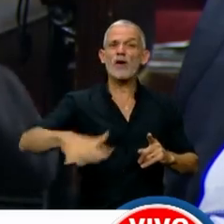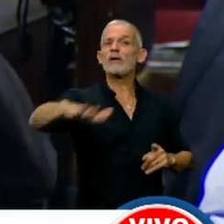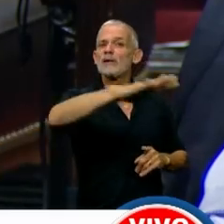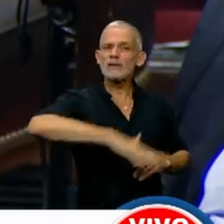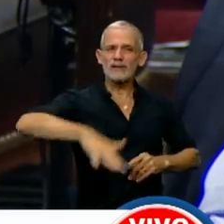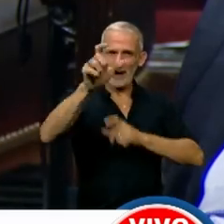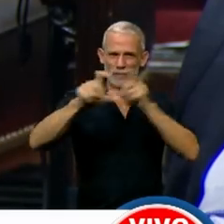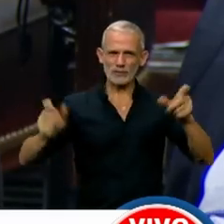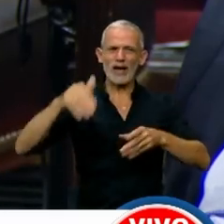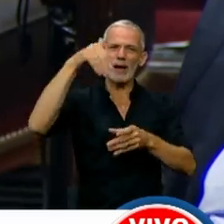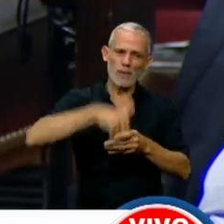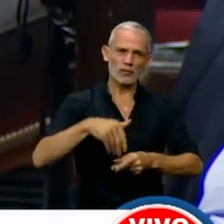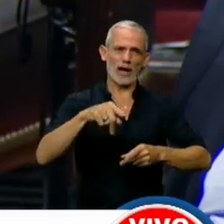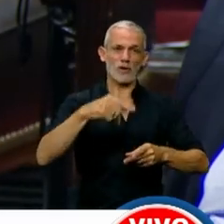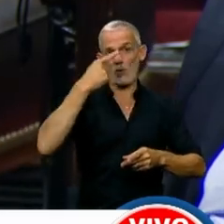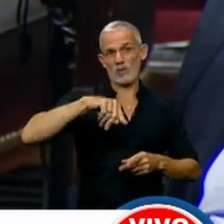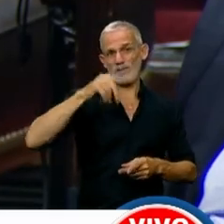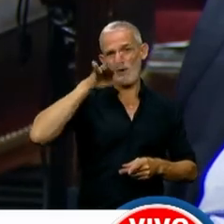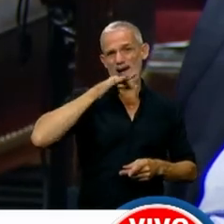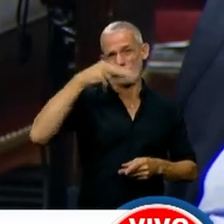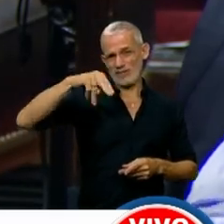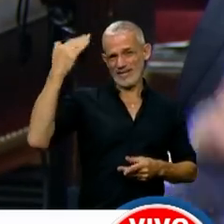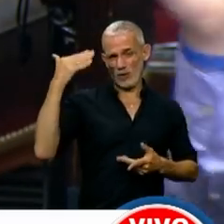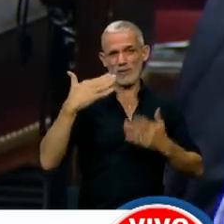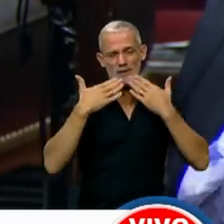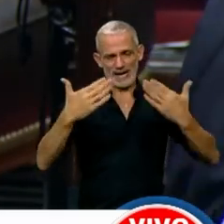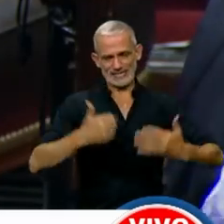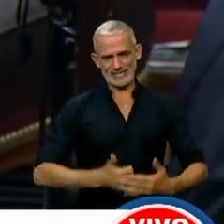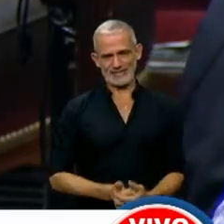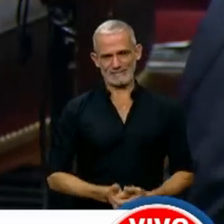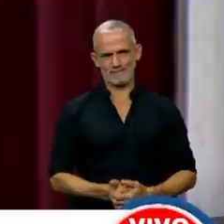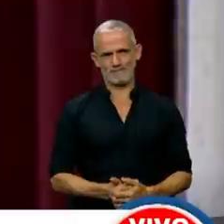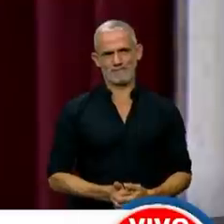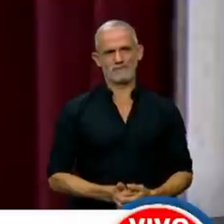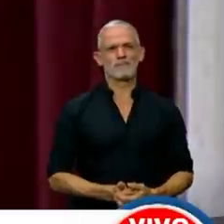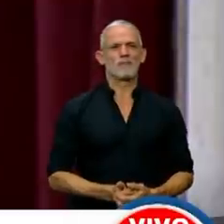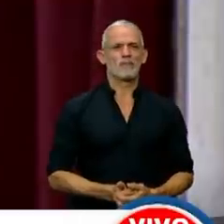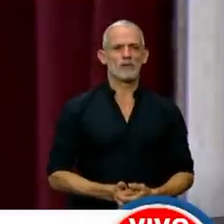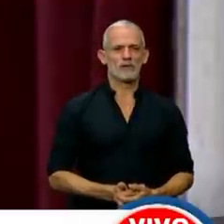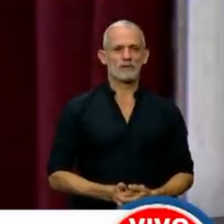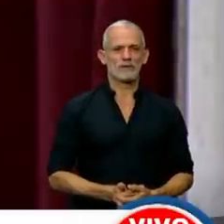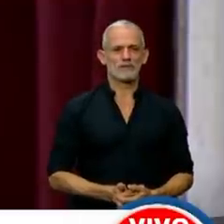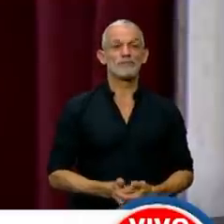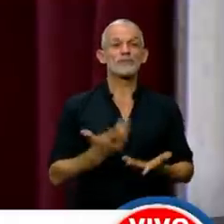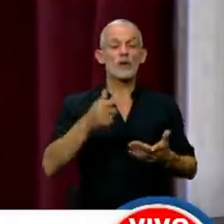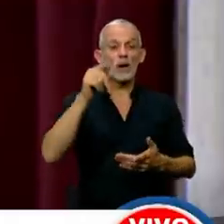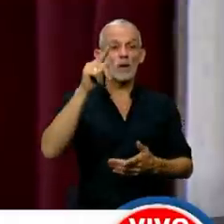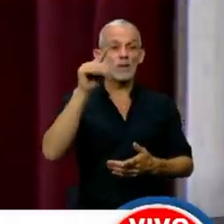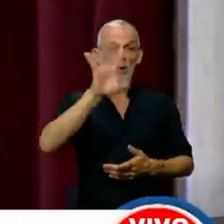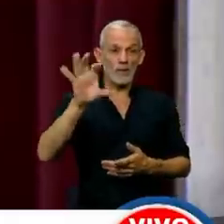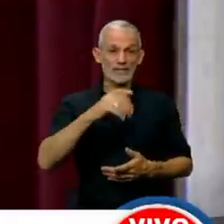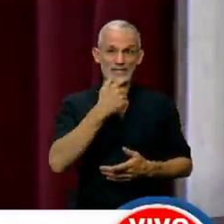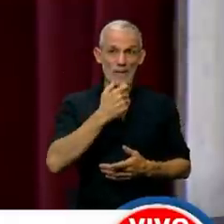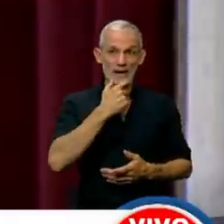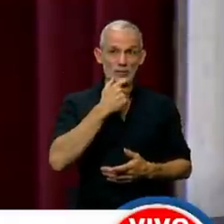de la argentina este último 14 de noviembre gracias señor presidente gracias diputado con la provincia de mendoza